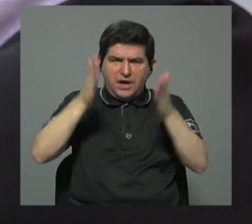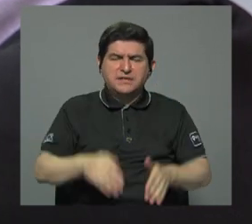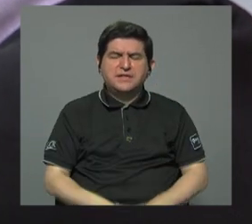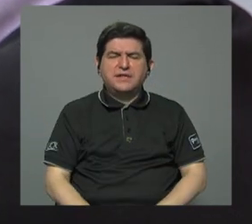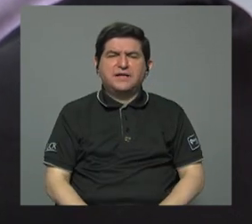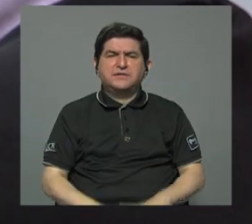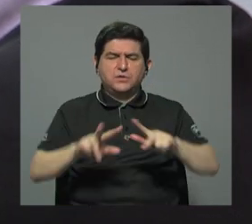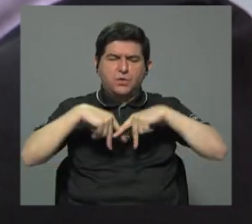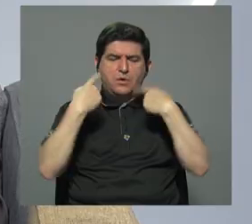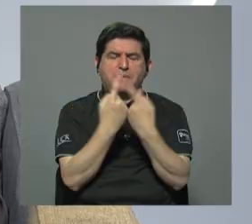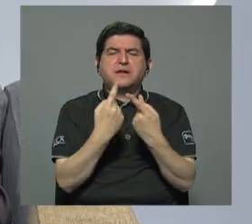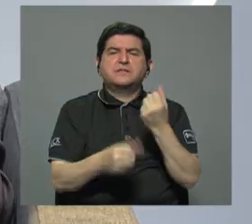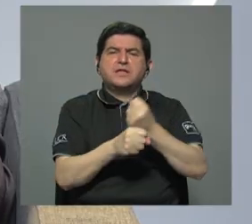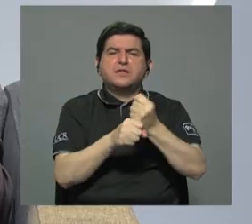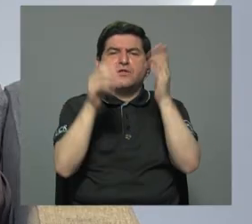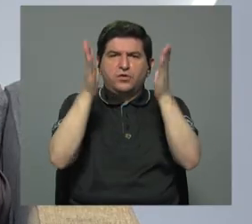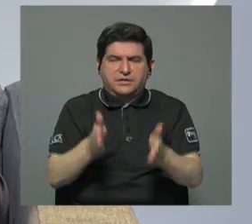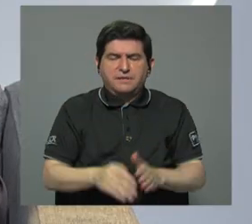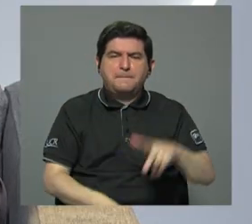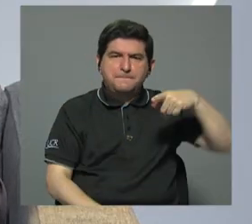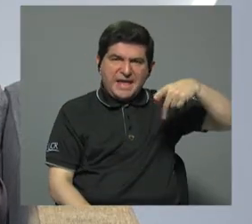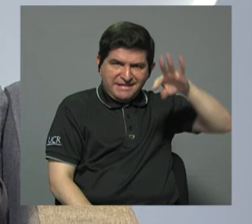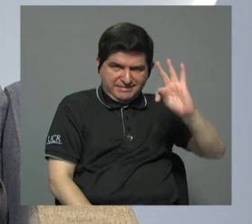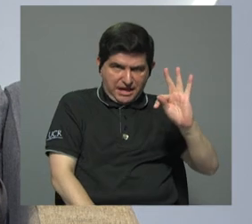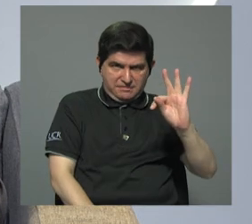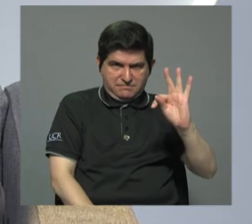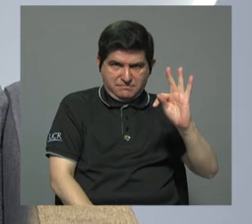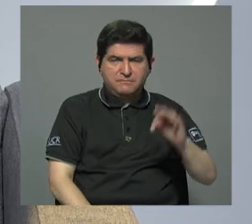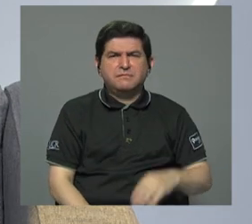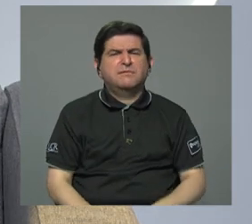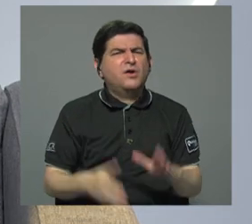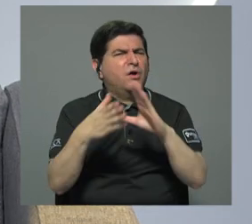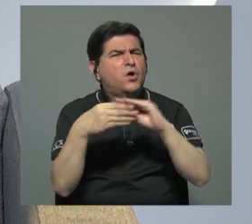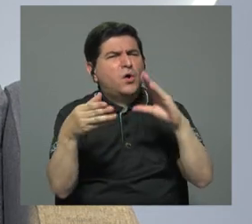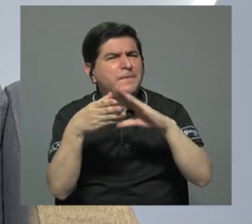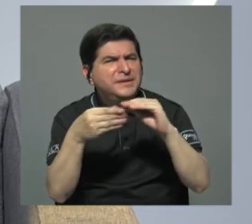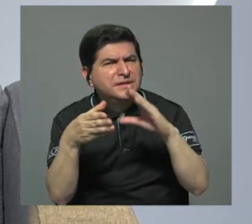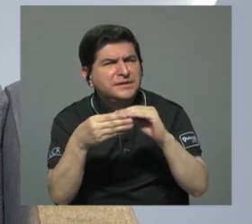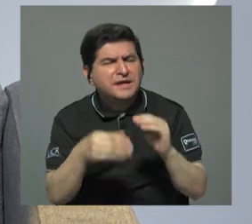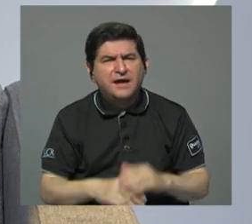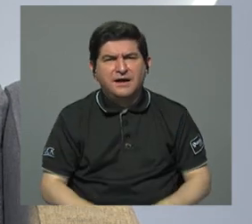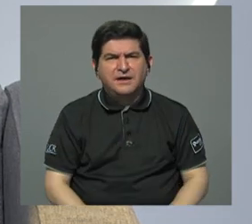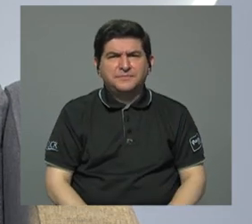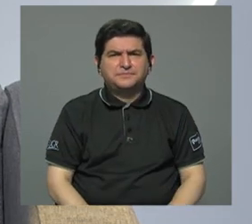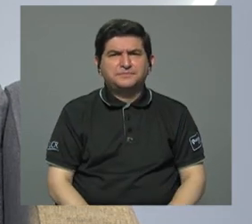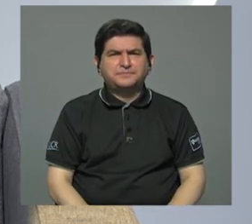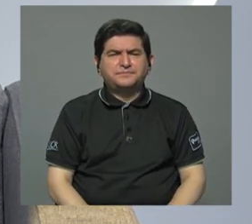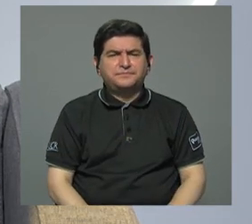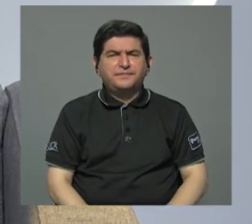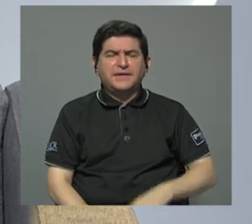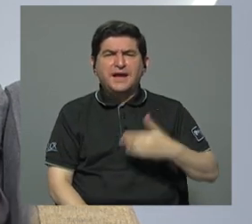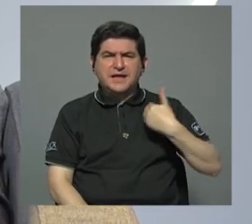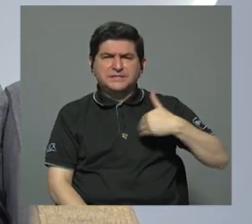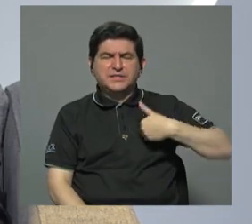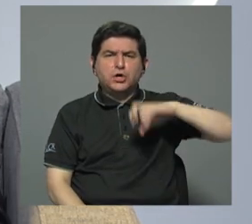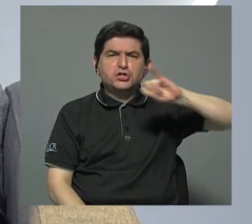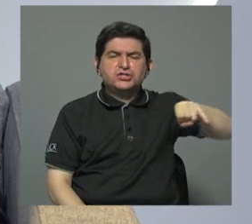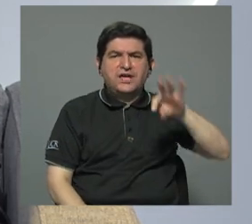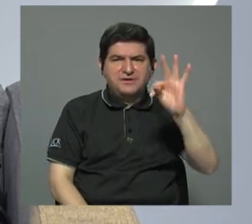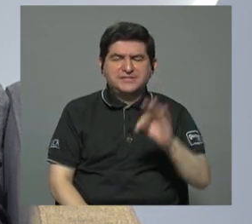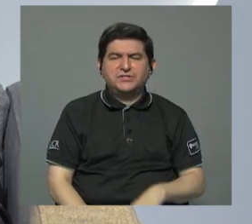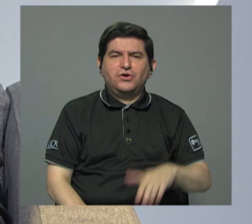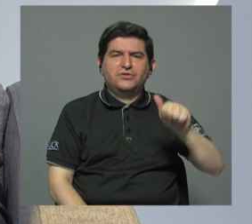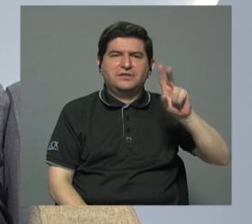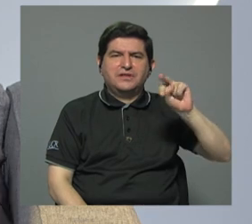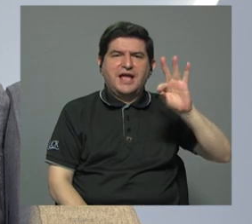de los Trabajadores. Vamos a ver qué nos comenta don Sebastián Trejos de la ANFE.